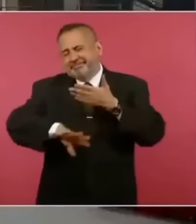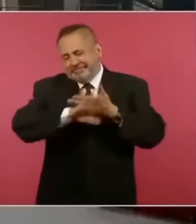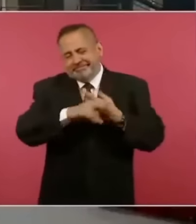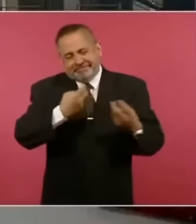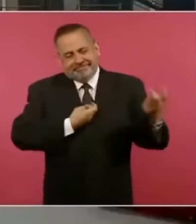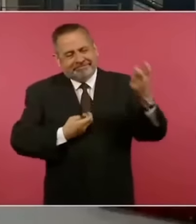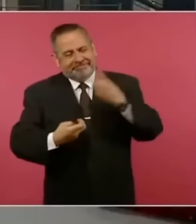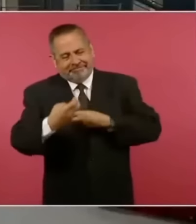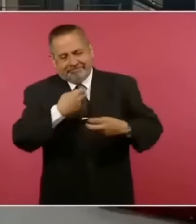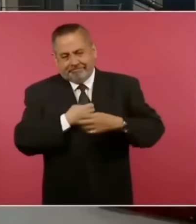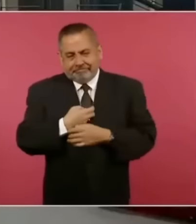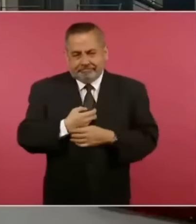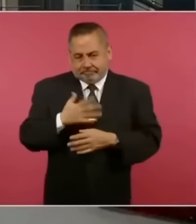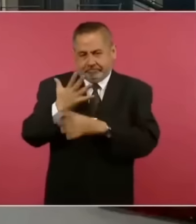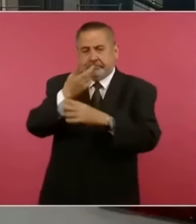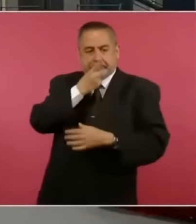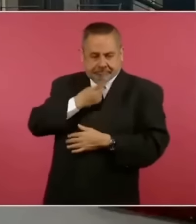este